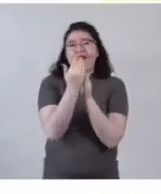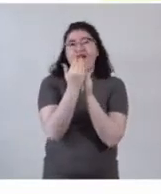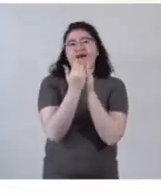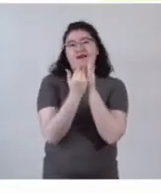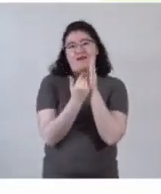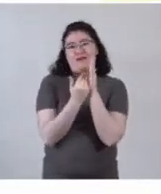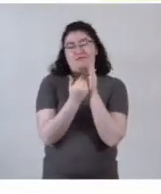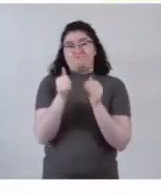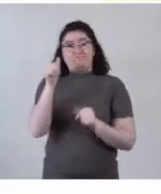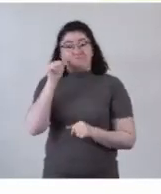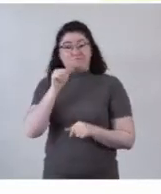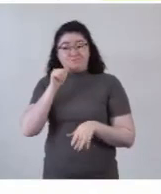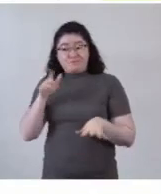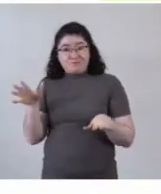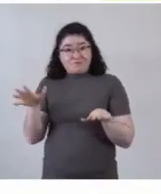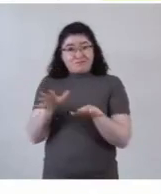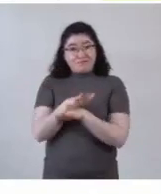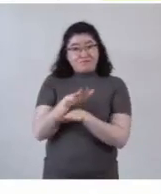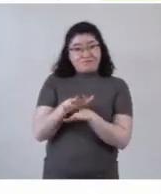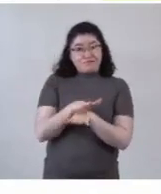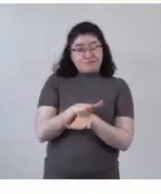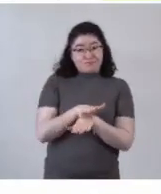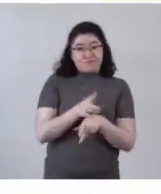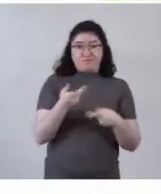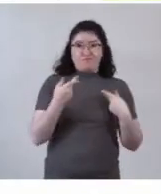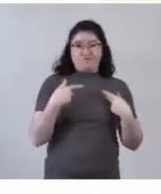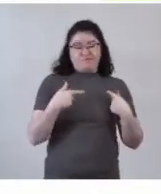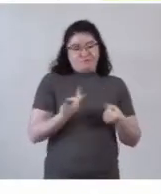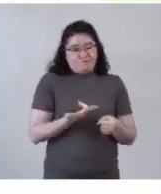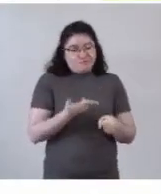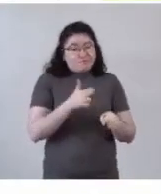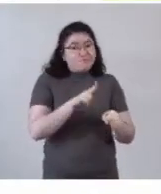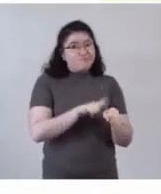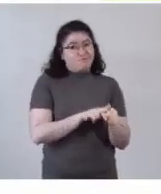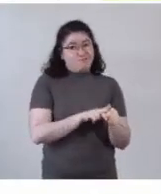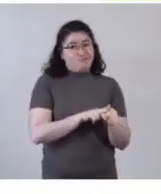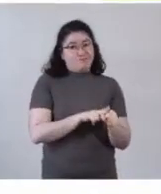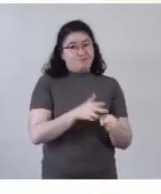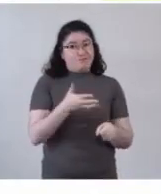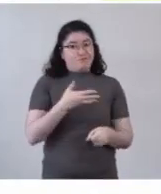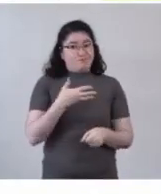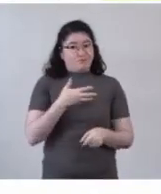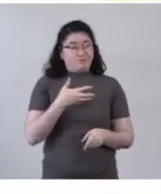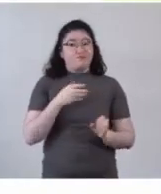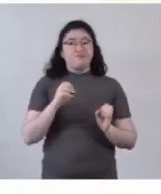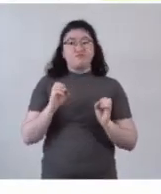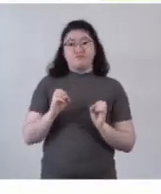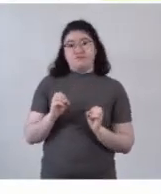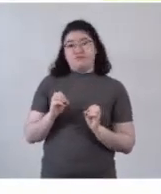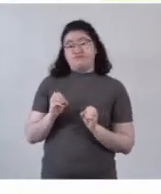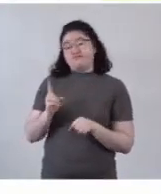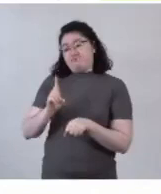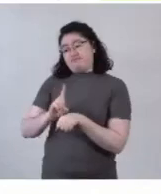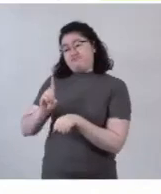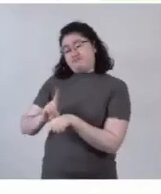cambio entre el número de hospitalizaciones que se reportan cada